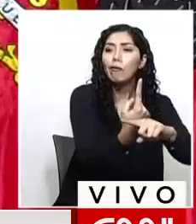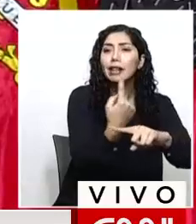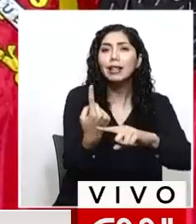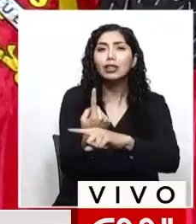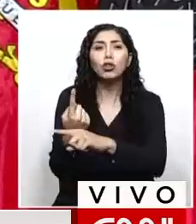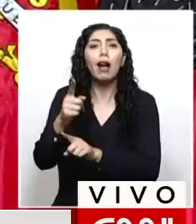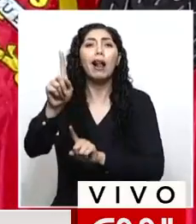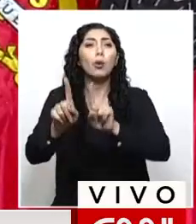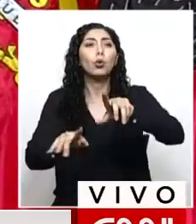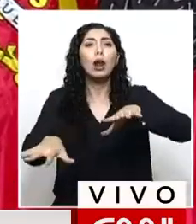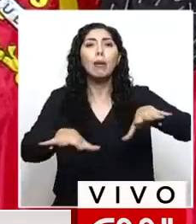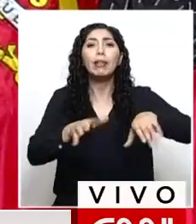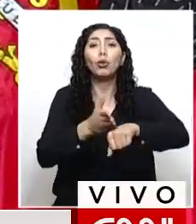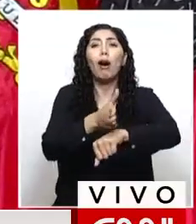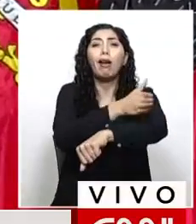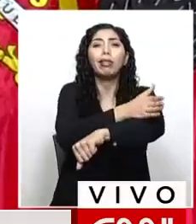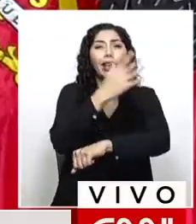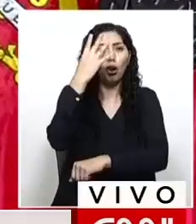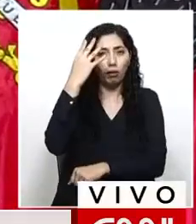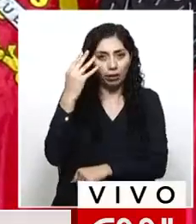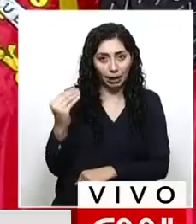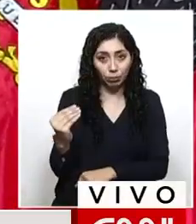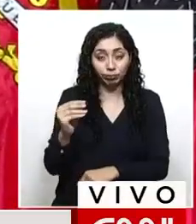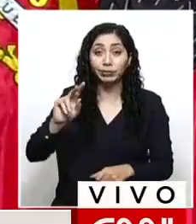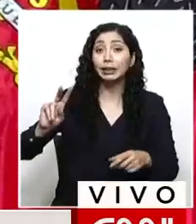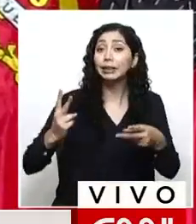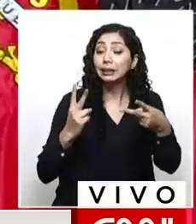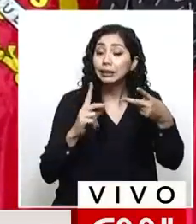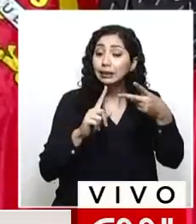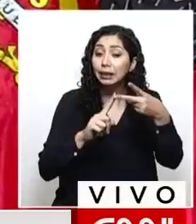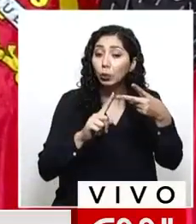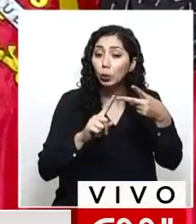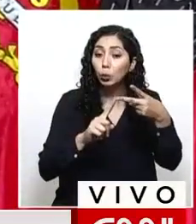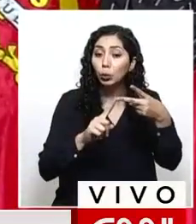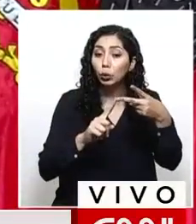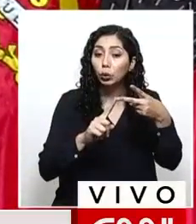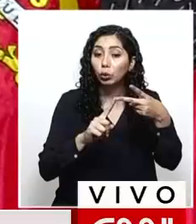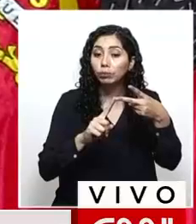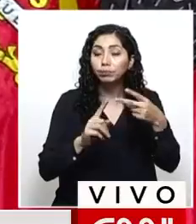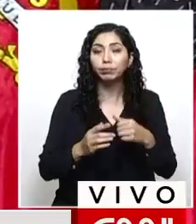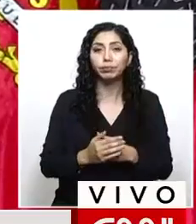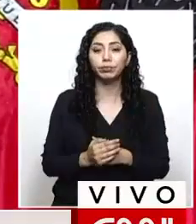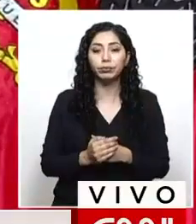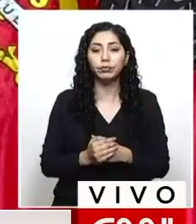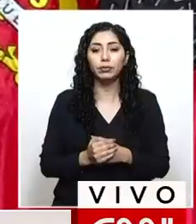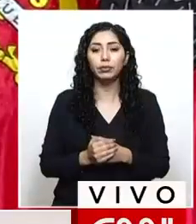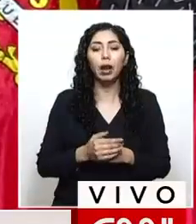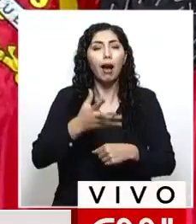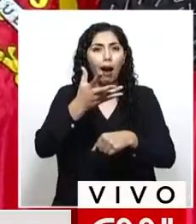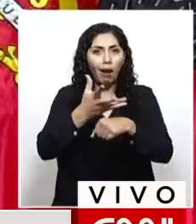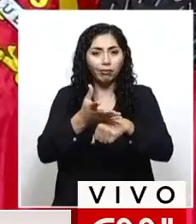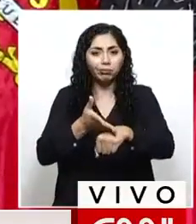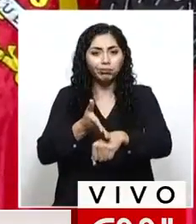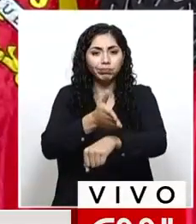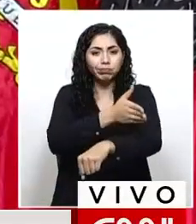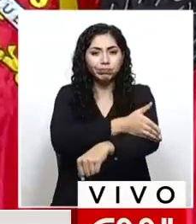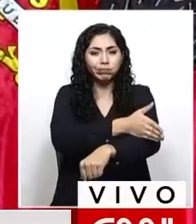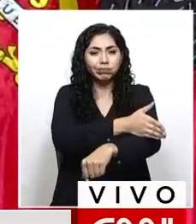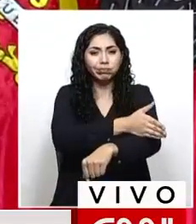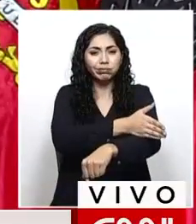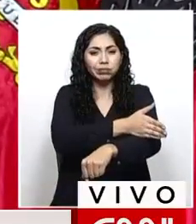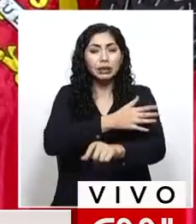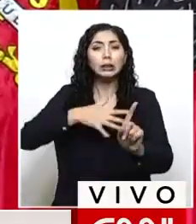olvidado. En segundo lugar, porque se gestó bajo innegables e inéditas condiciones